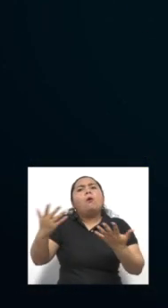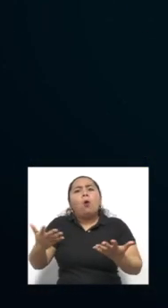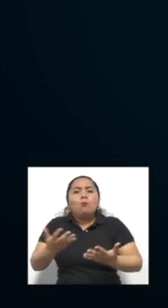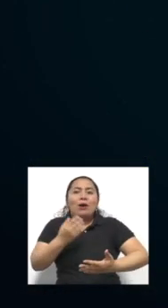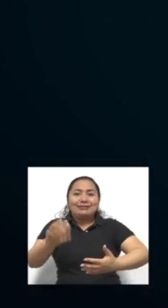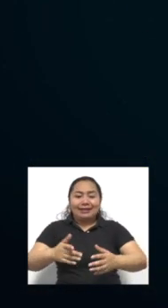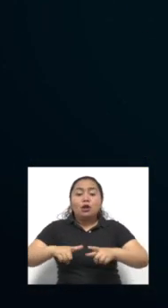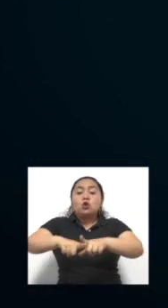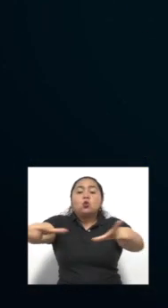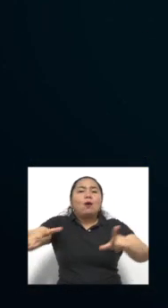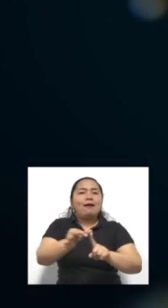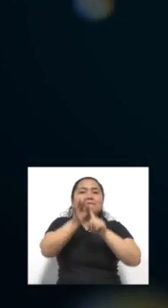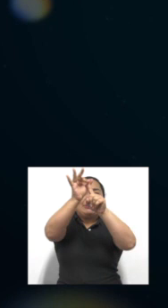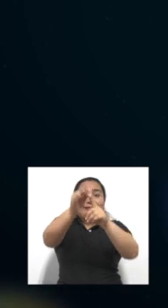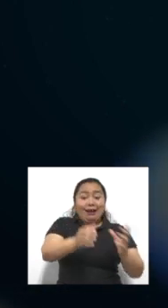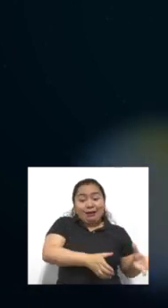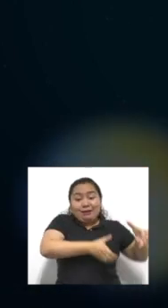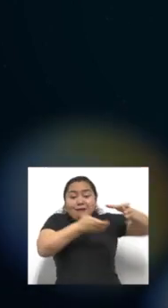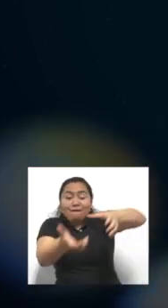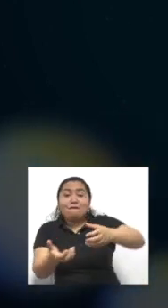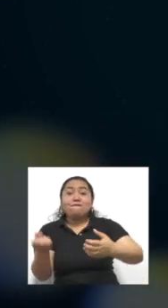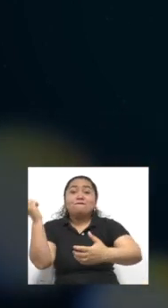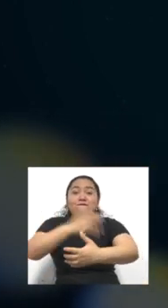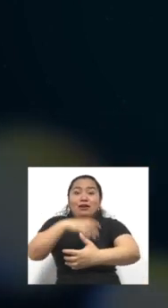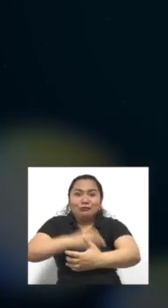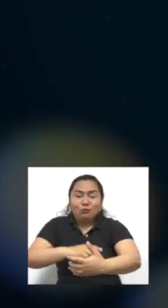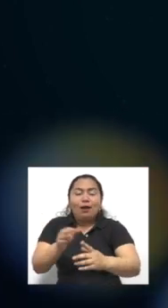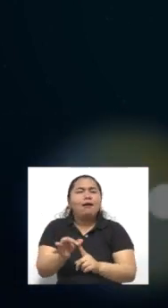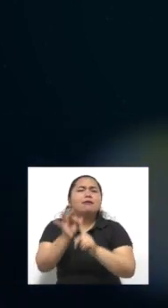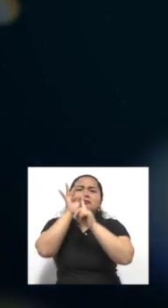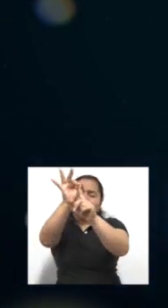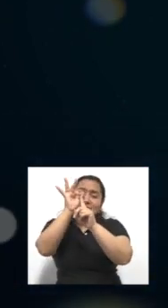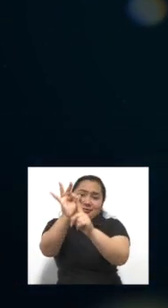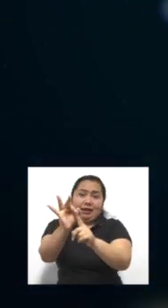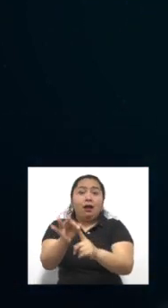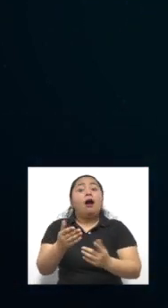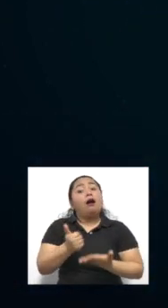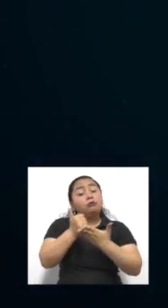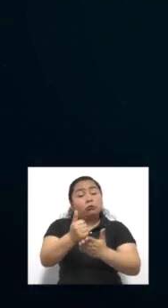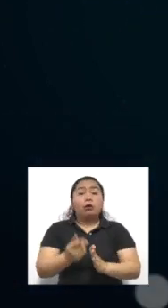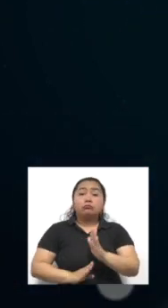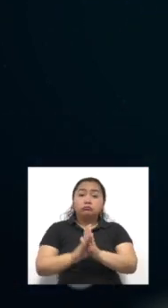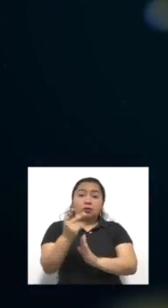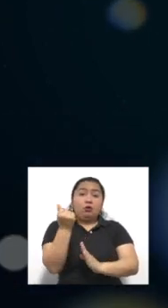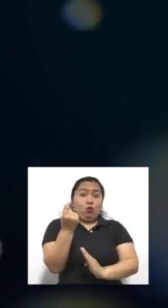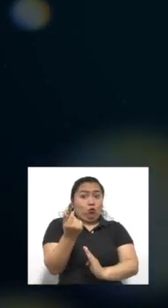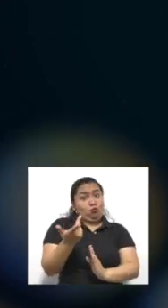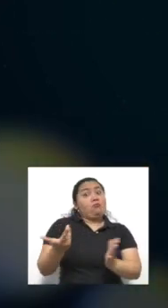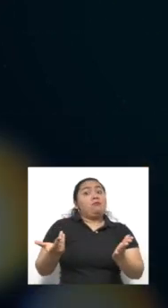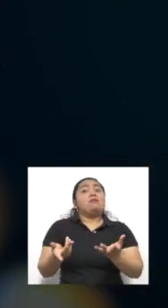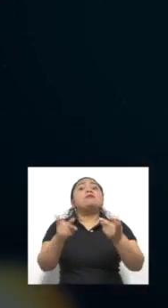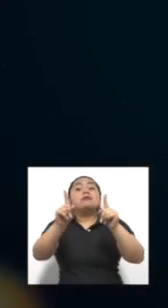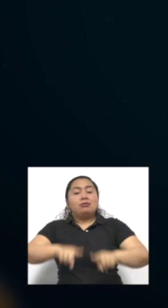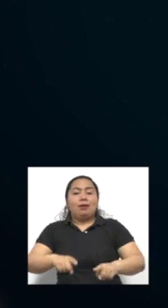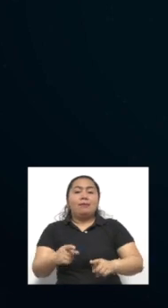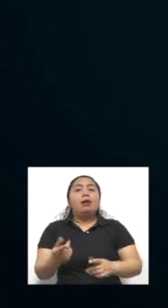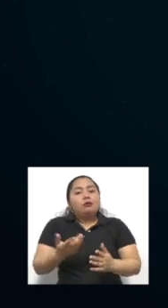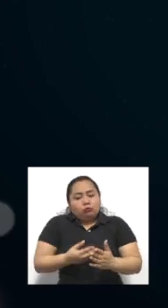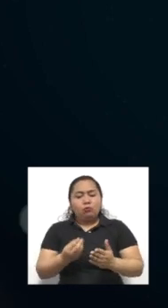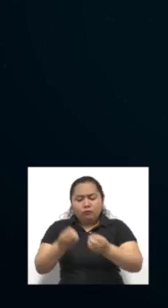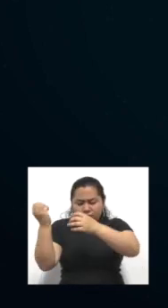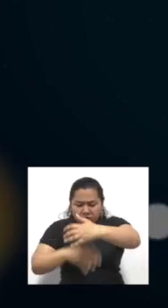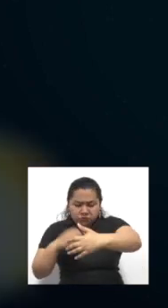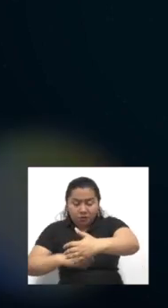establecimiento de composteras, generando así diferentes economías de escala y generando también un valor agregado a los